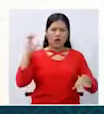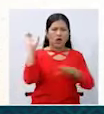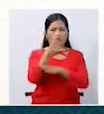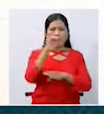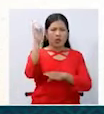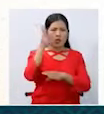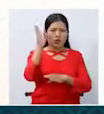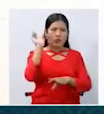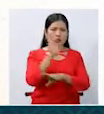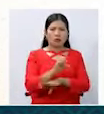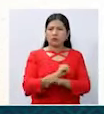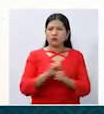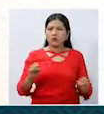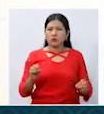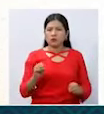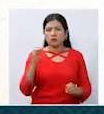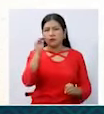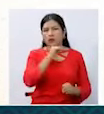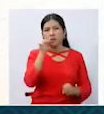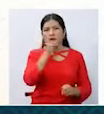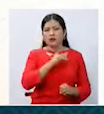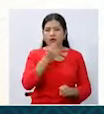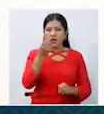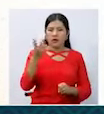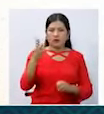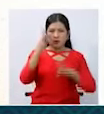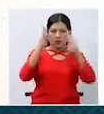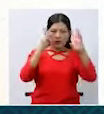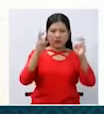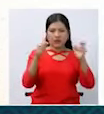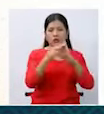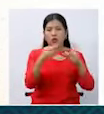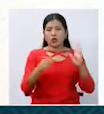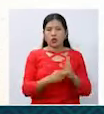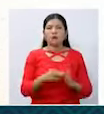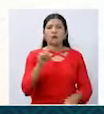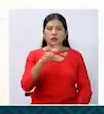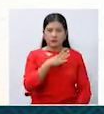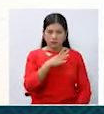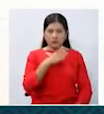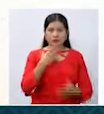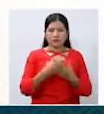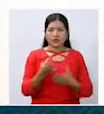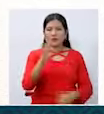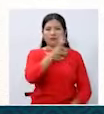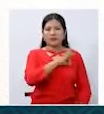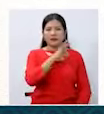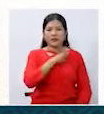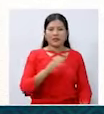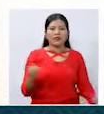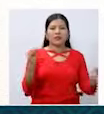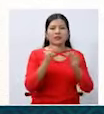jubilarse, entonces nos están mintiendo y están queriendo convertir una norma que va a favorecer a la mayor